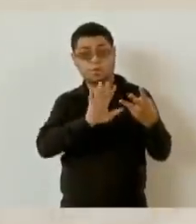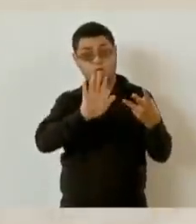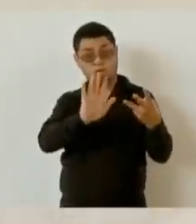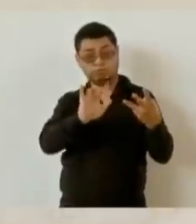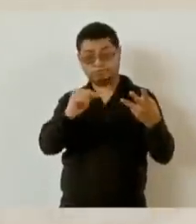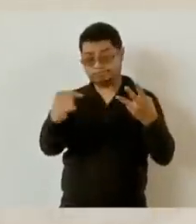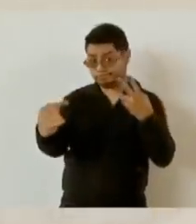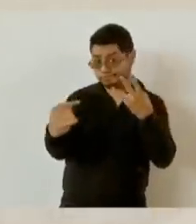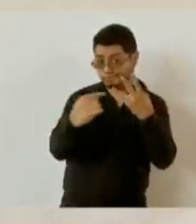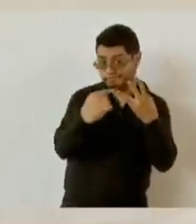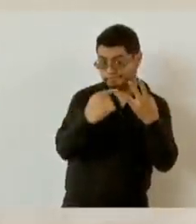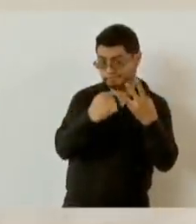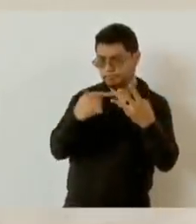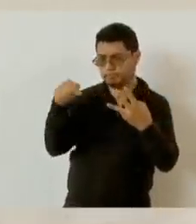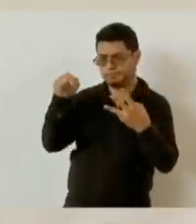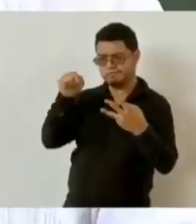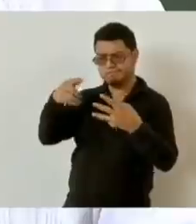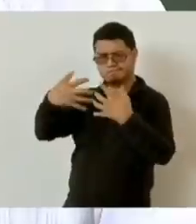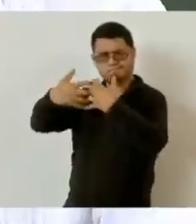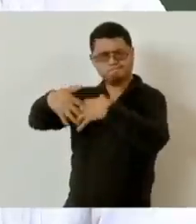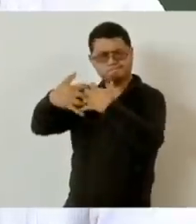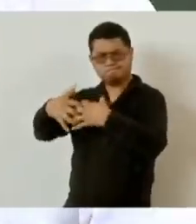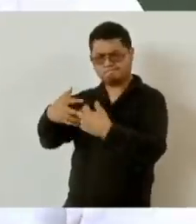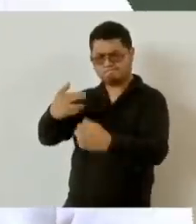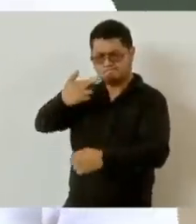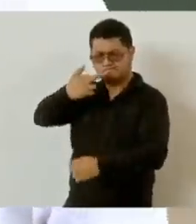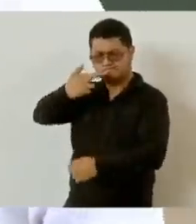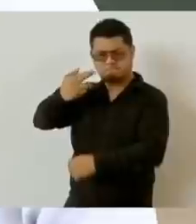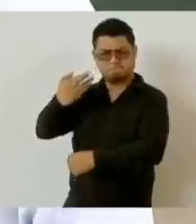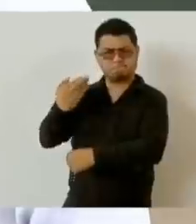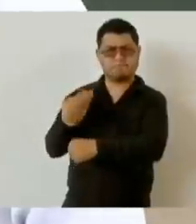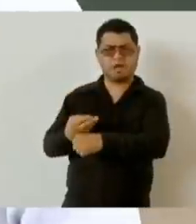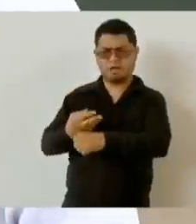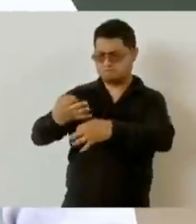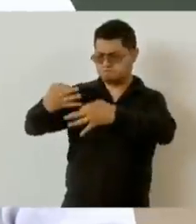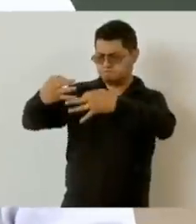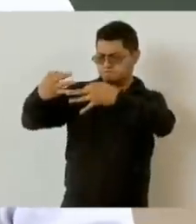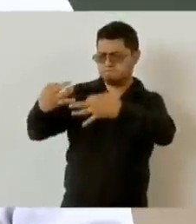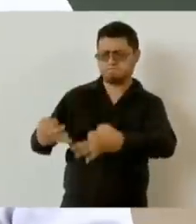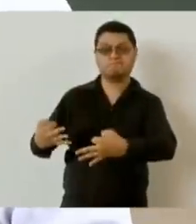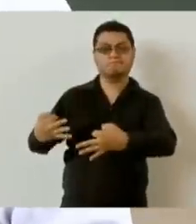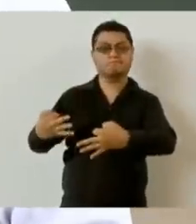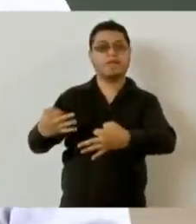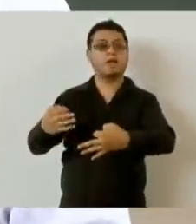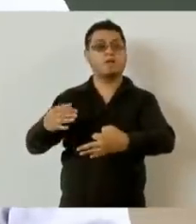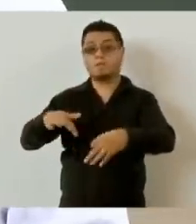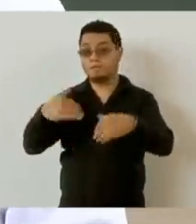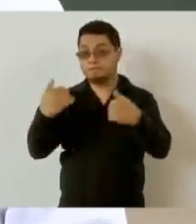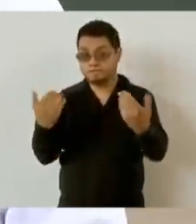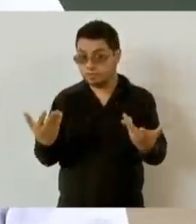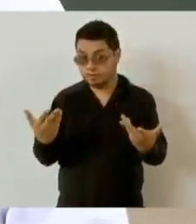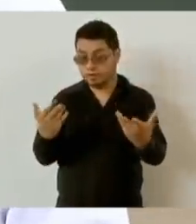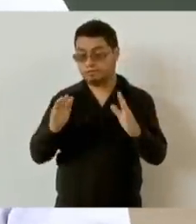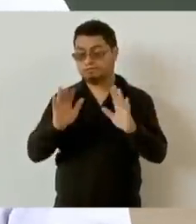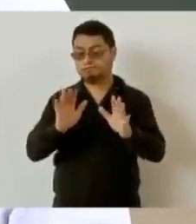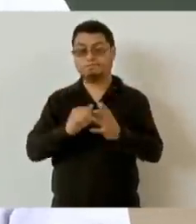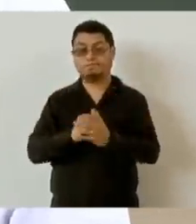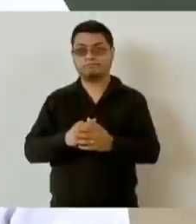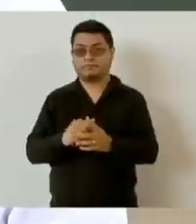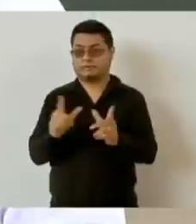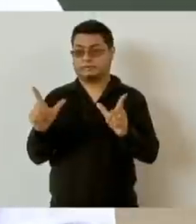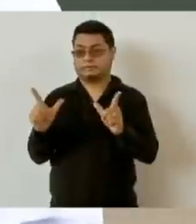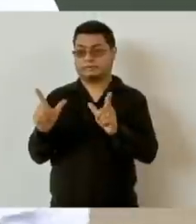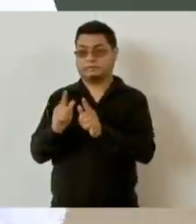la construcción empresas serias, responsables. porque tenemos poco